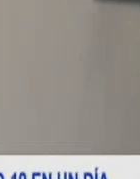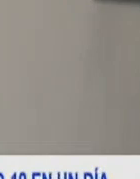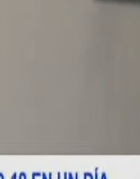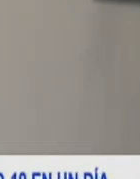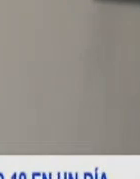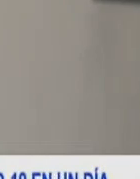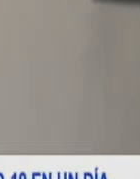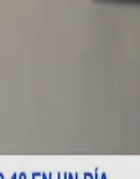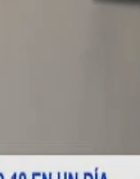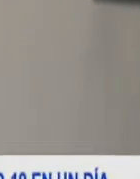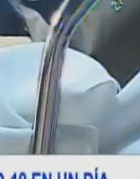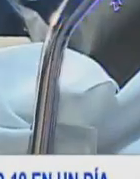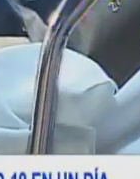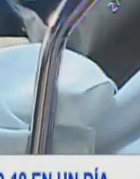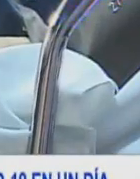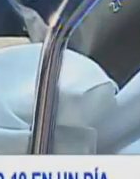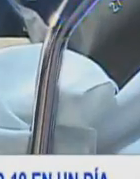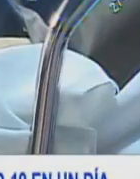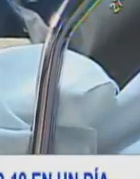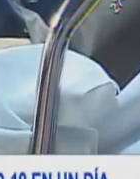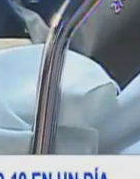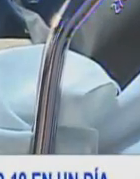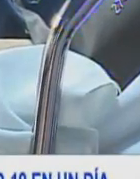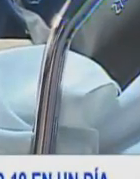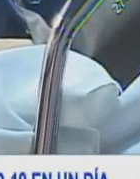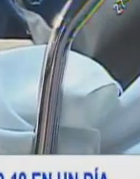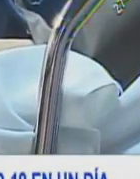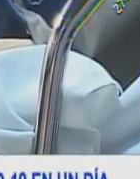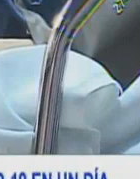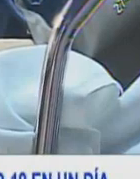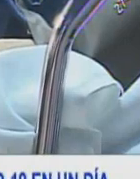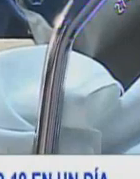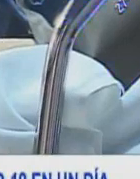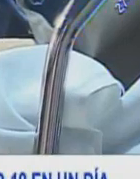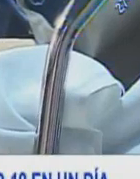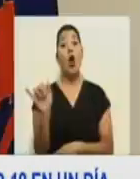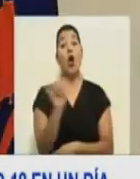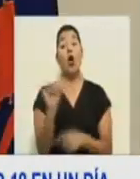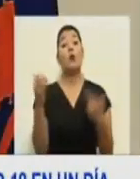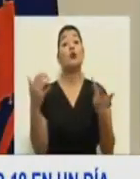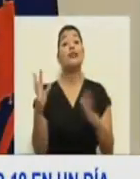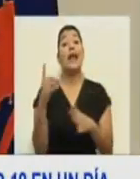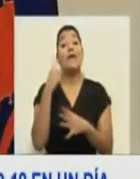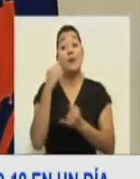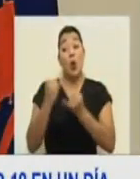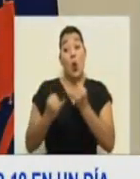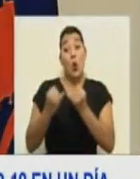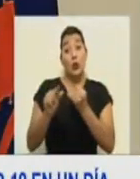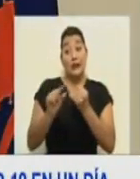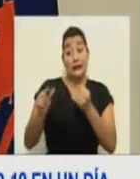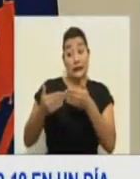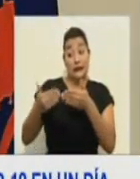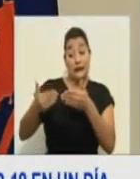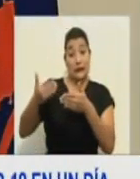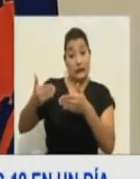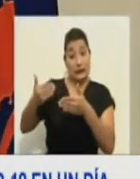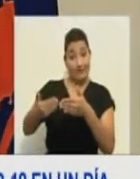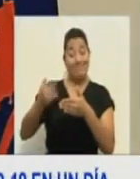los hospitales. De esto hablan las autoridades médicas. El número de casos ha ido en